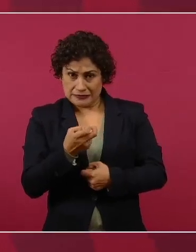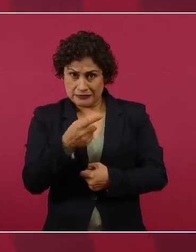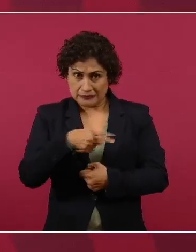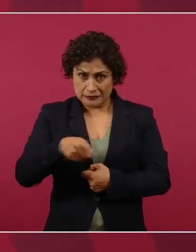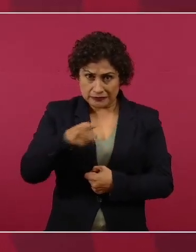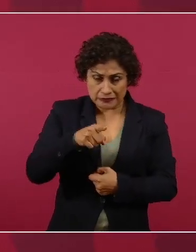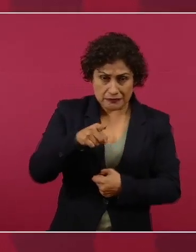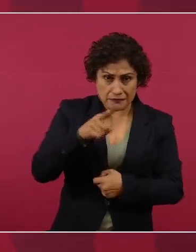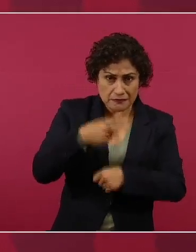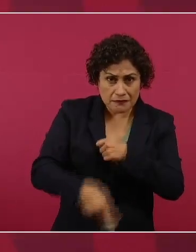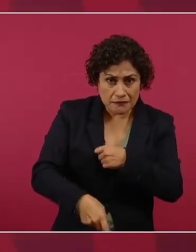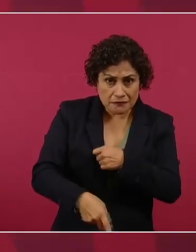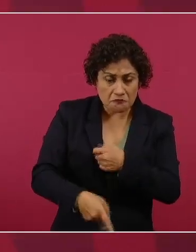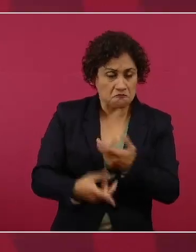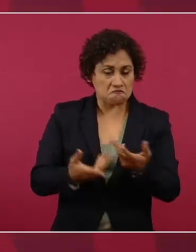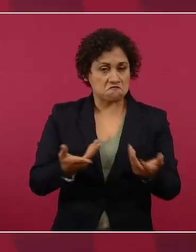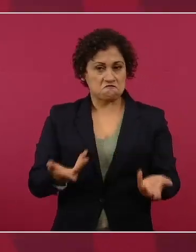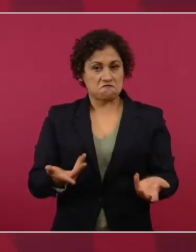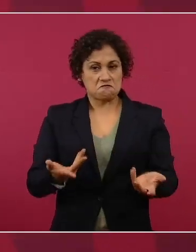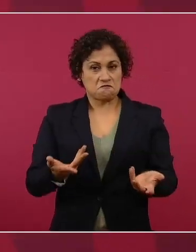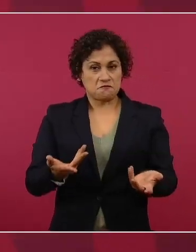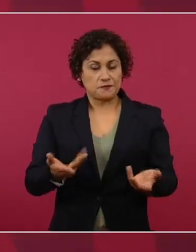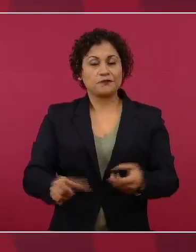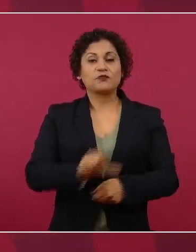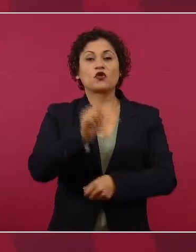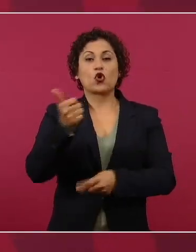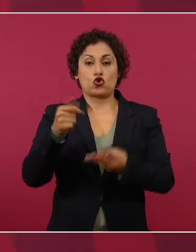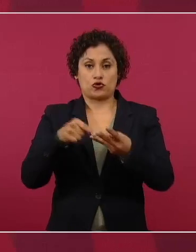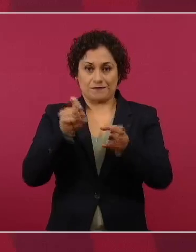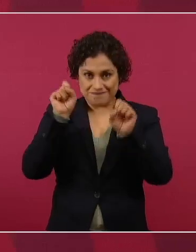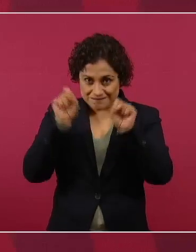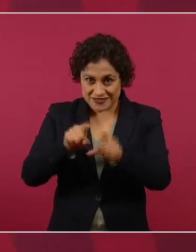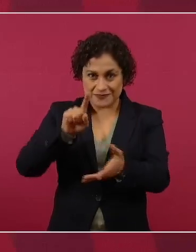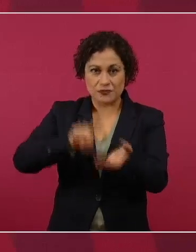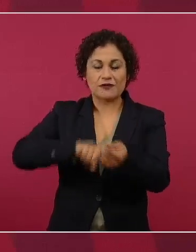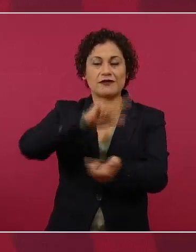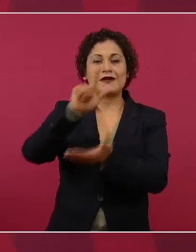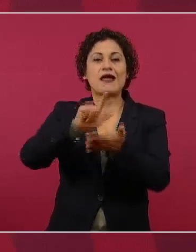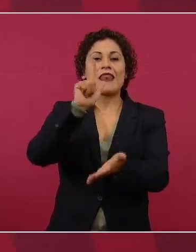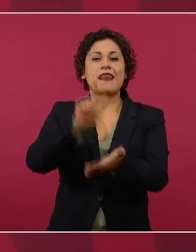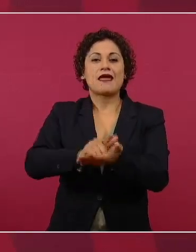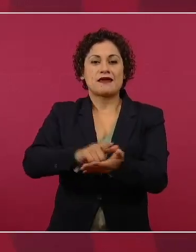Y lo otro que tiene esta ley, que es muy importante,